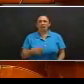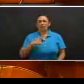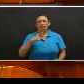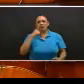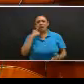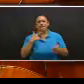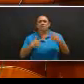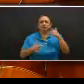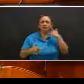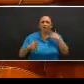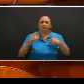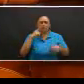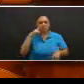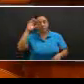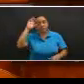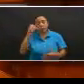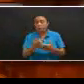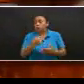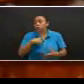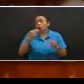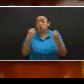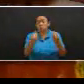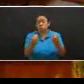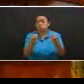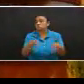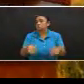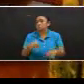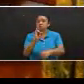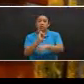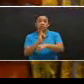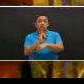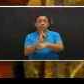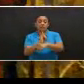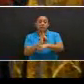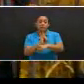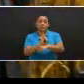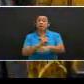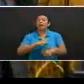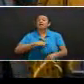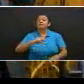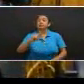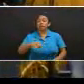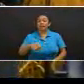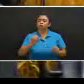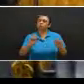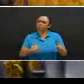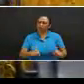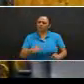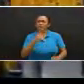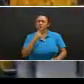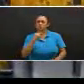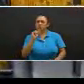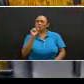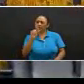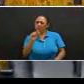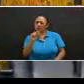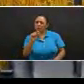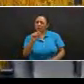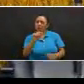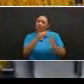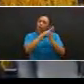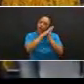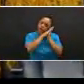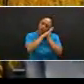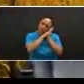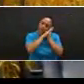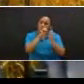lamentablemente, creo yo que mucha gente en las iglesias estamos, podríamos decir, un poco tal vez dormidos. Tal